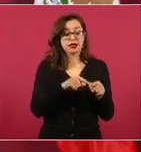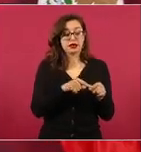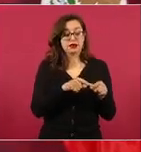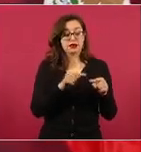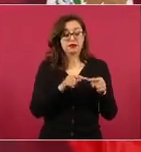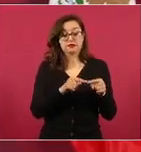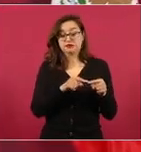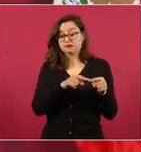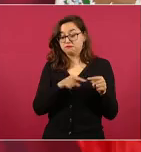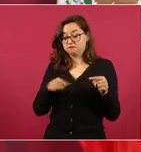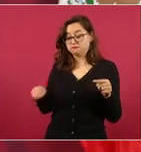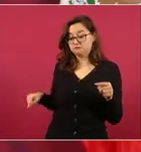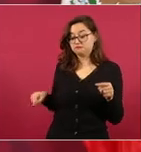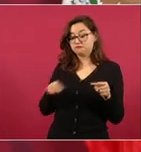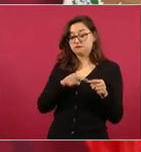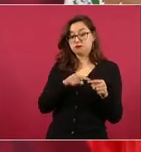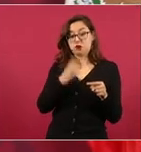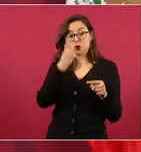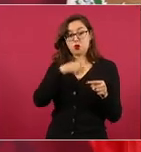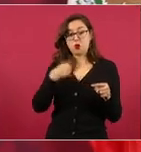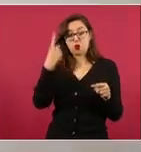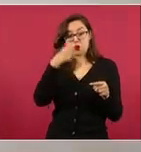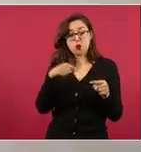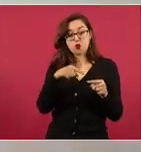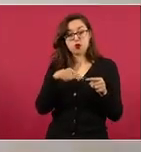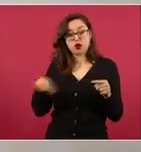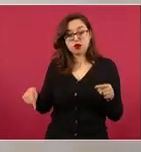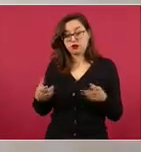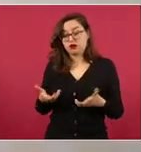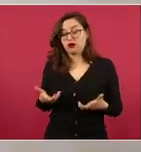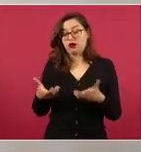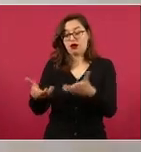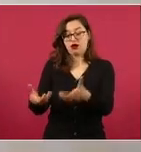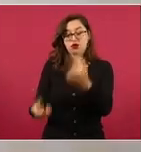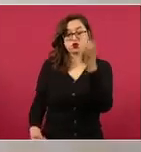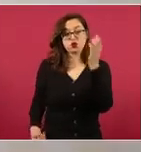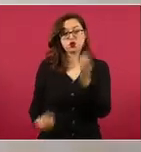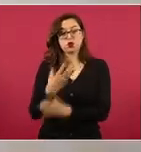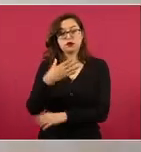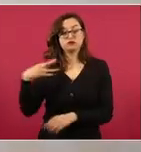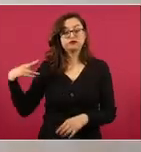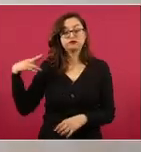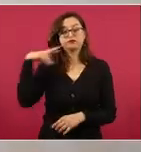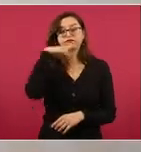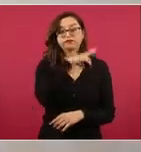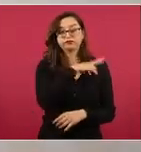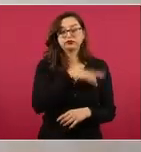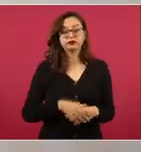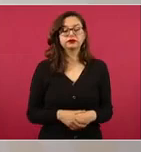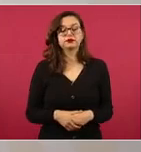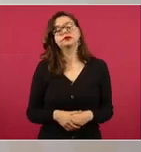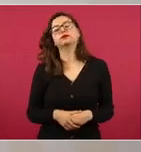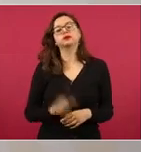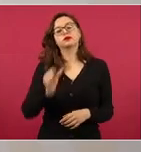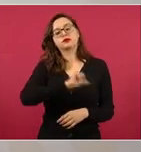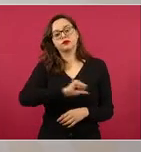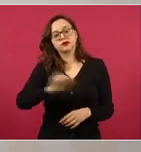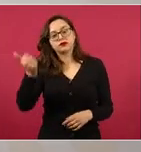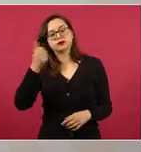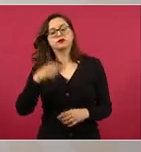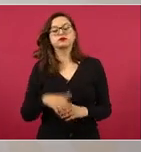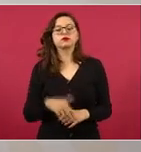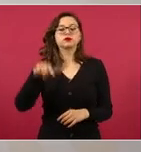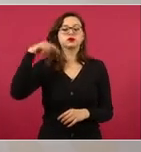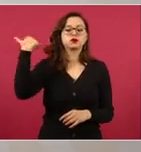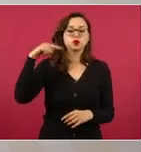una hora por las carreteras. de Guadalajara